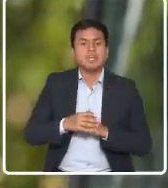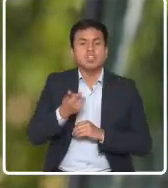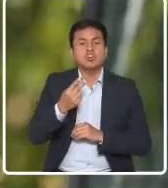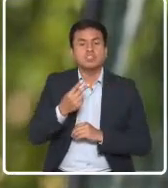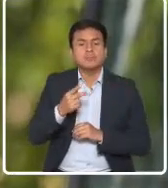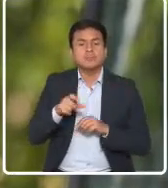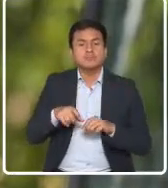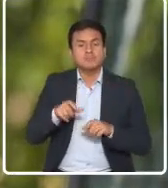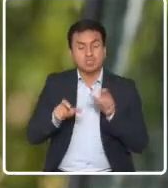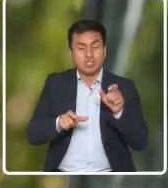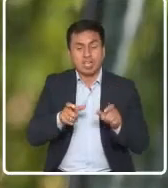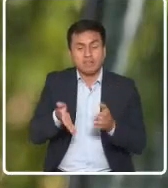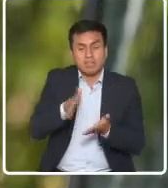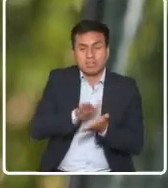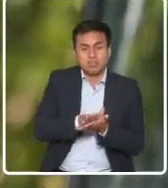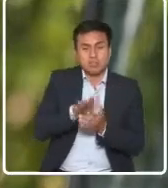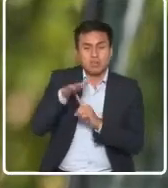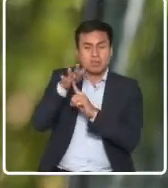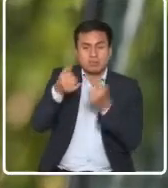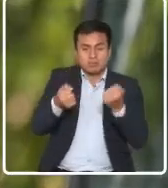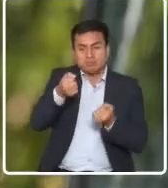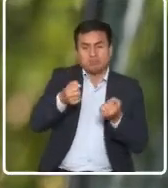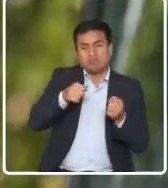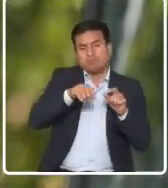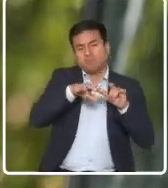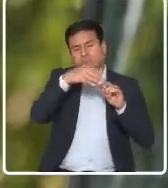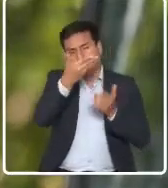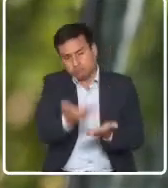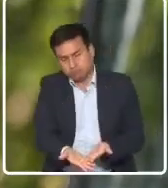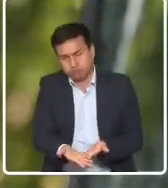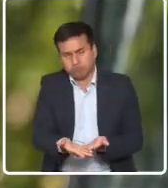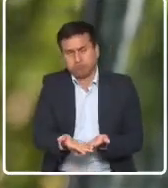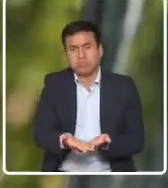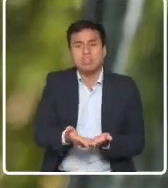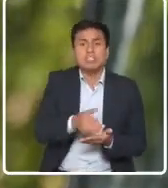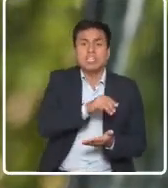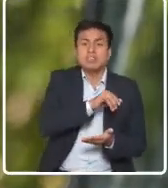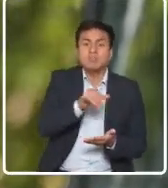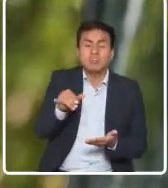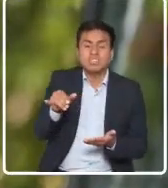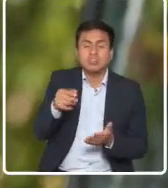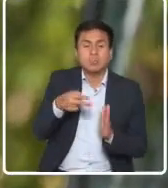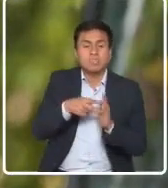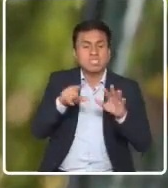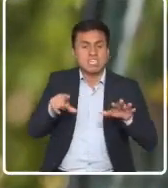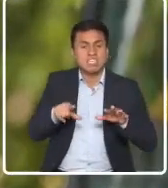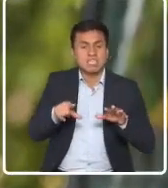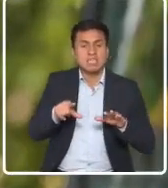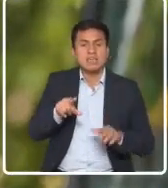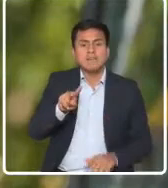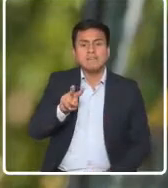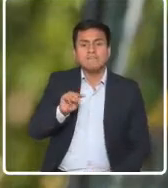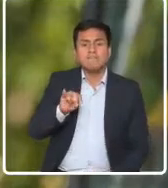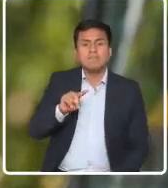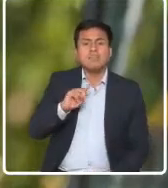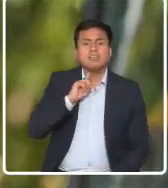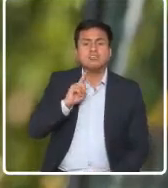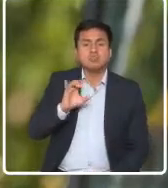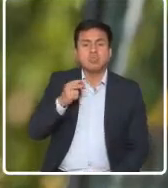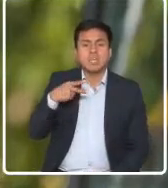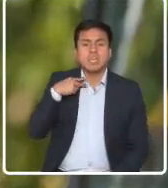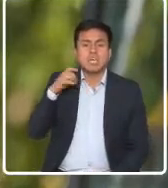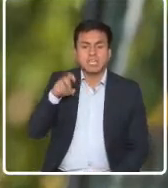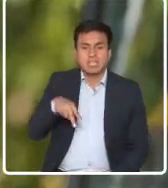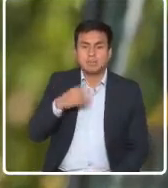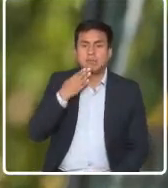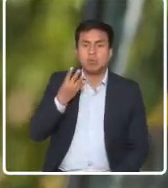12 brigadistas fallecieron junto al piloto al capotar su helicóptero, y más adelante, en 2017, en Bichuquén, 4